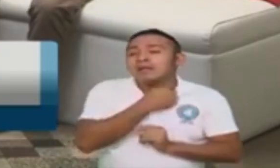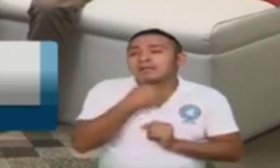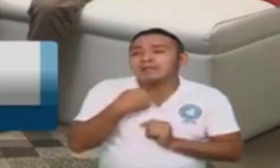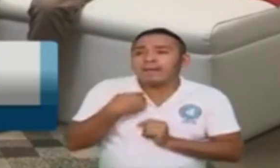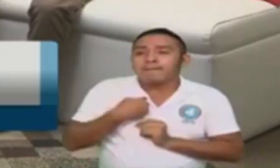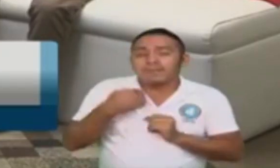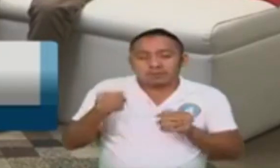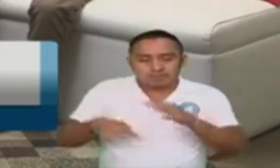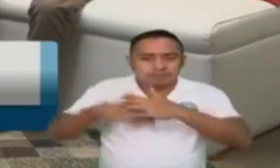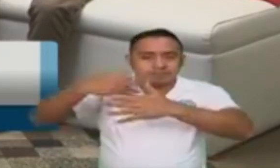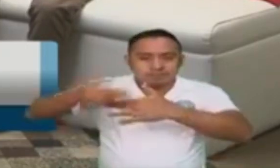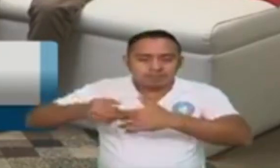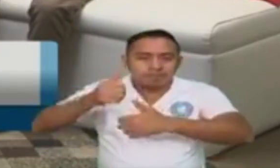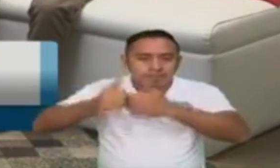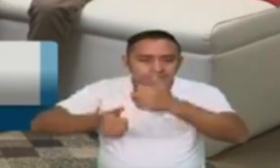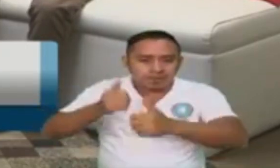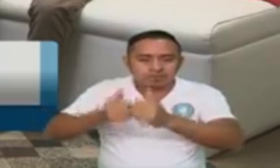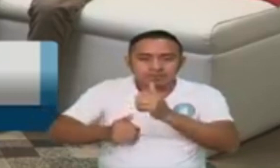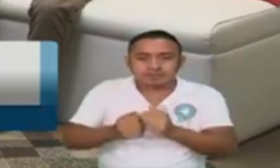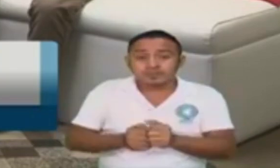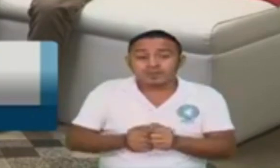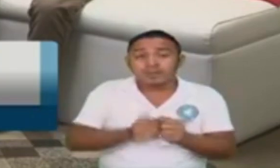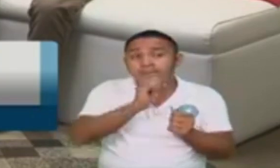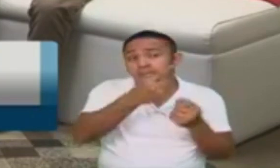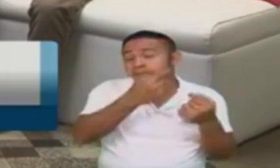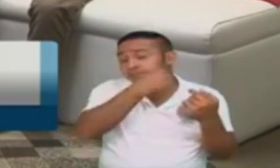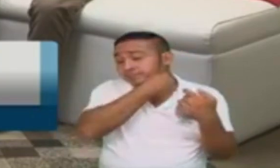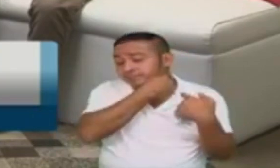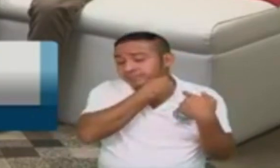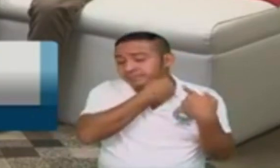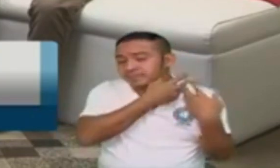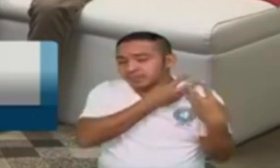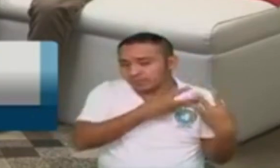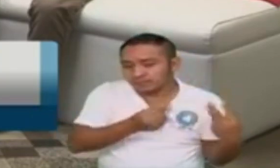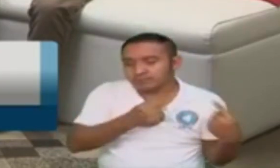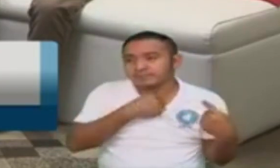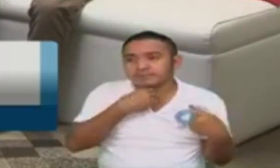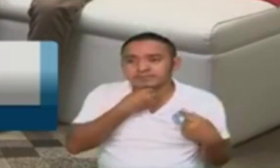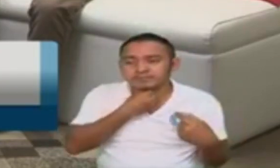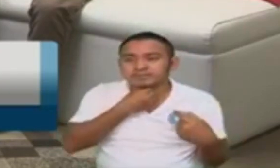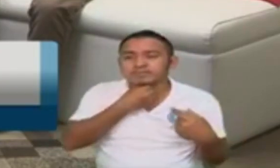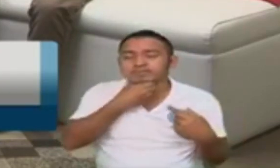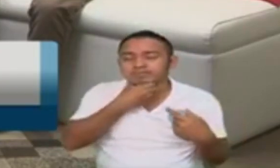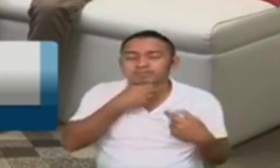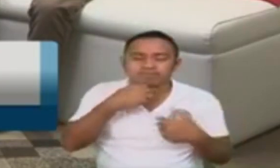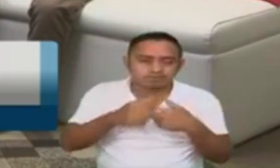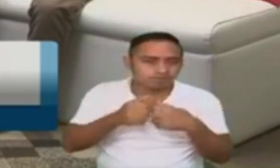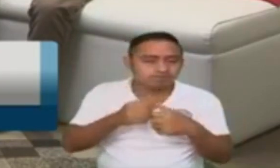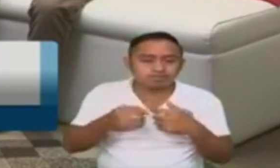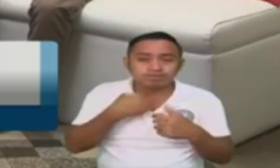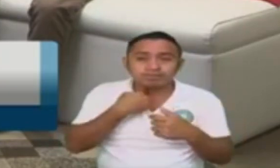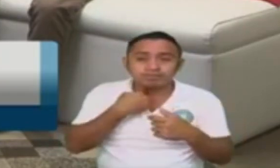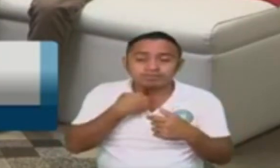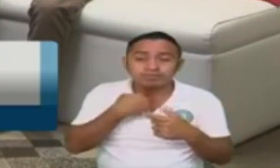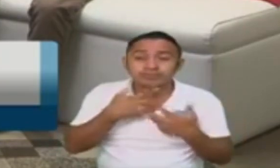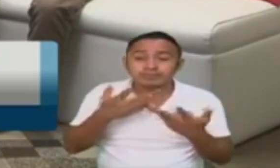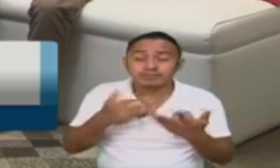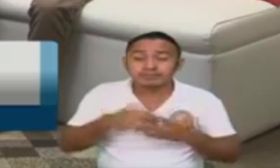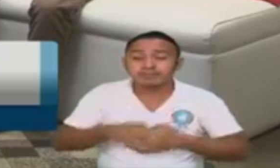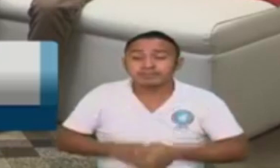una complicación de las sesiones de radioterapia, puede ser que la glándula se afecte. Entonces, la glándula